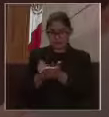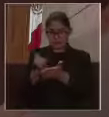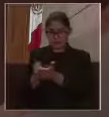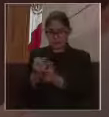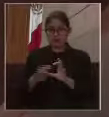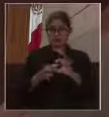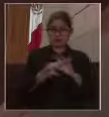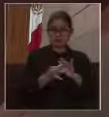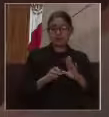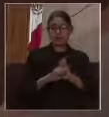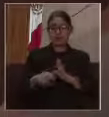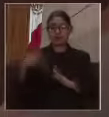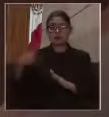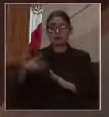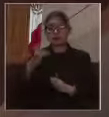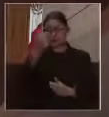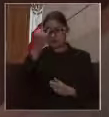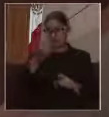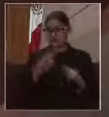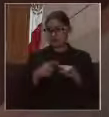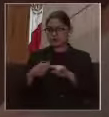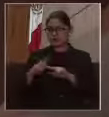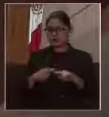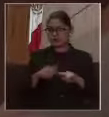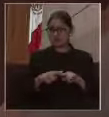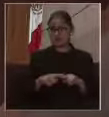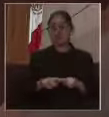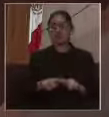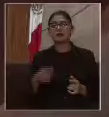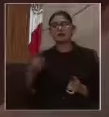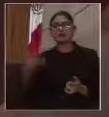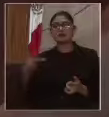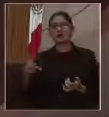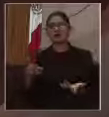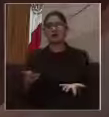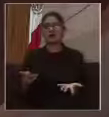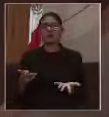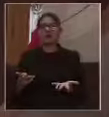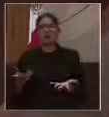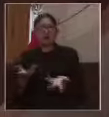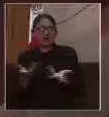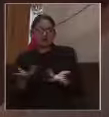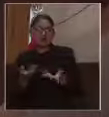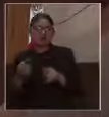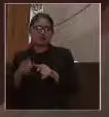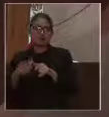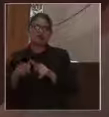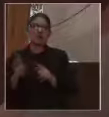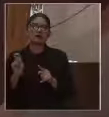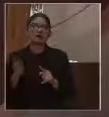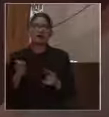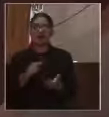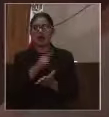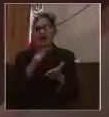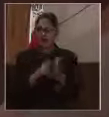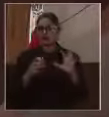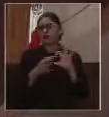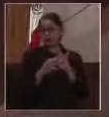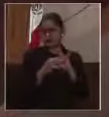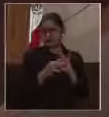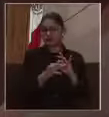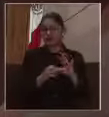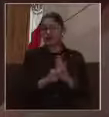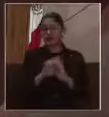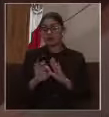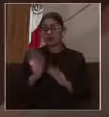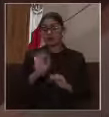de la circulación de ideas e información pública. Esta actividad tiene a su favor una presunción de licitud, la cual solo puede